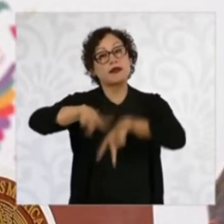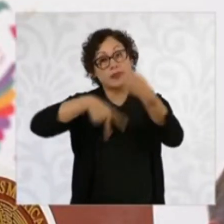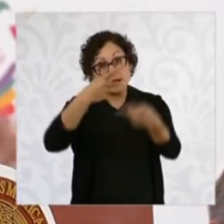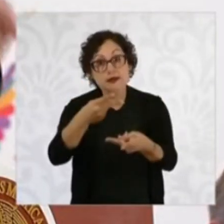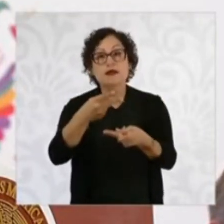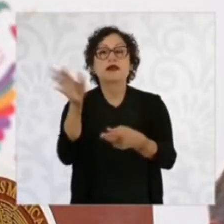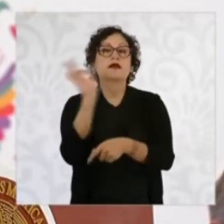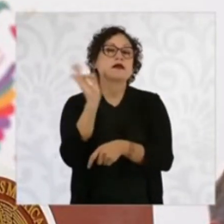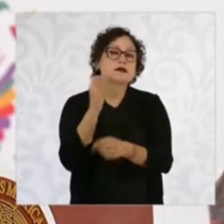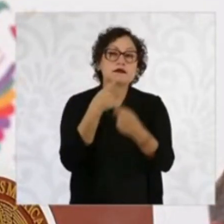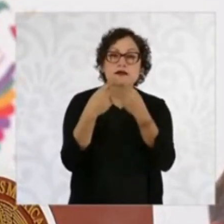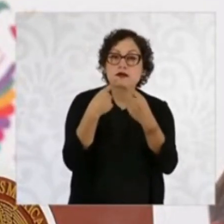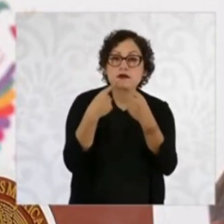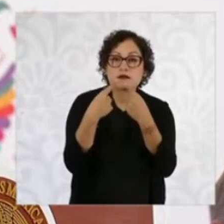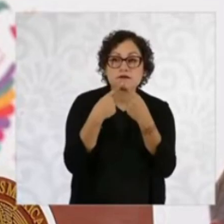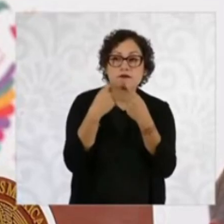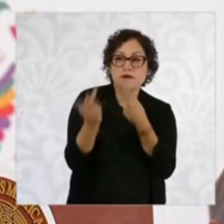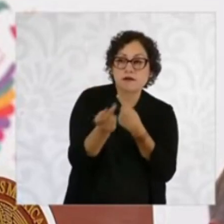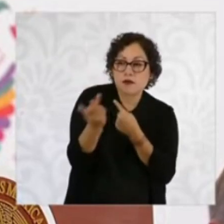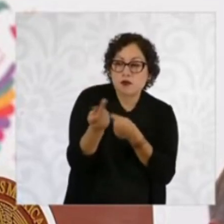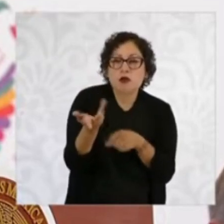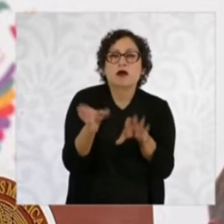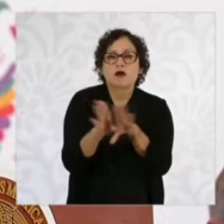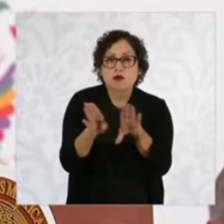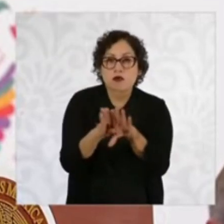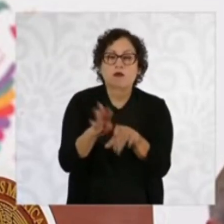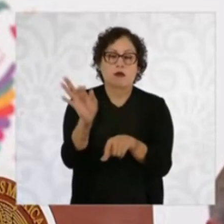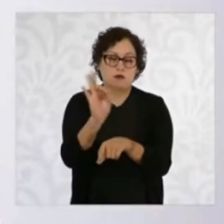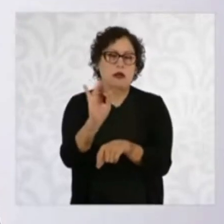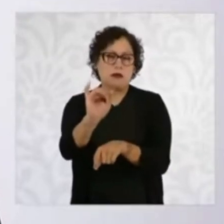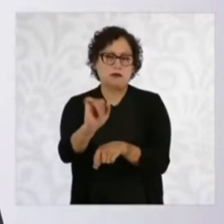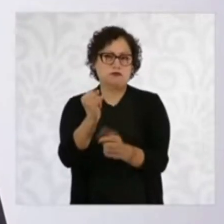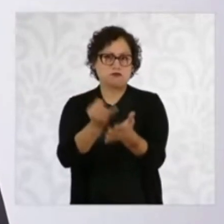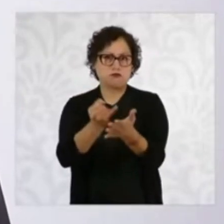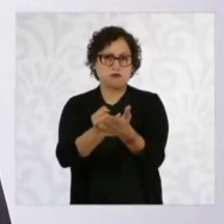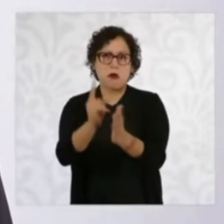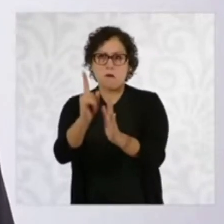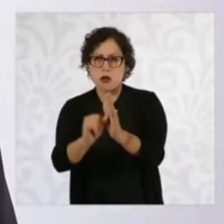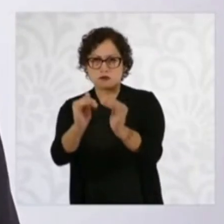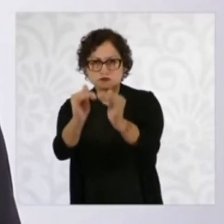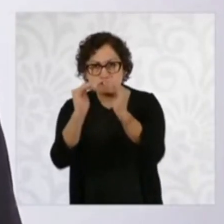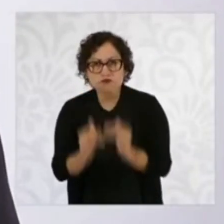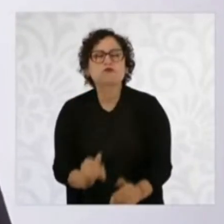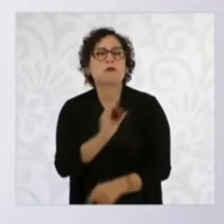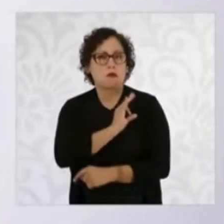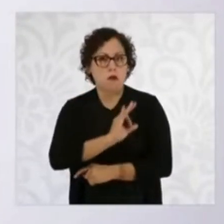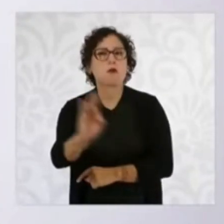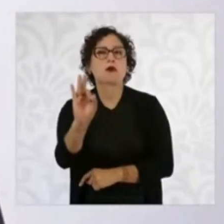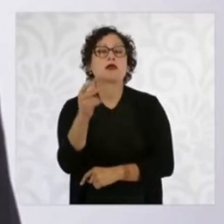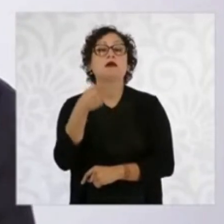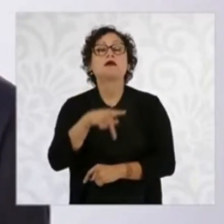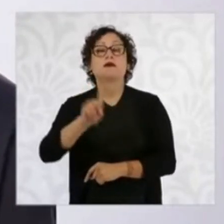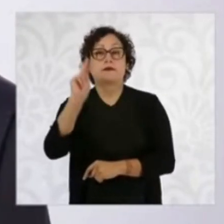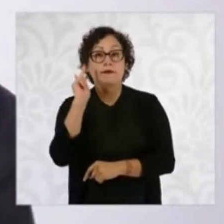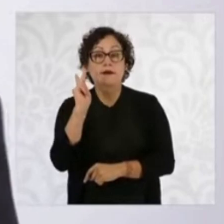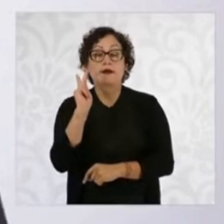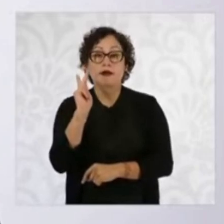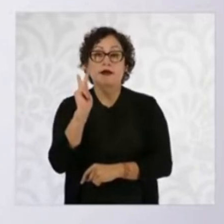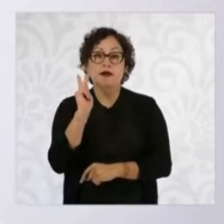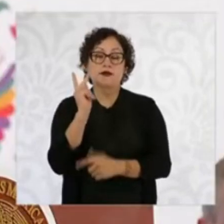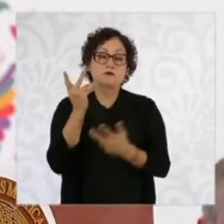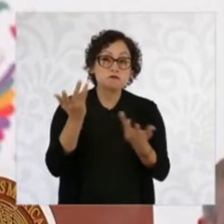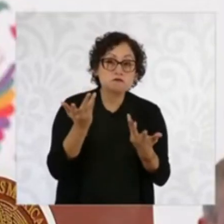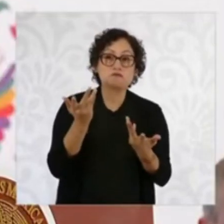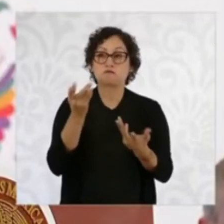planteamientos donde hayan reducciones de saldo, reducciones de mensualidad, y puedan de manera